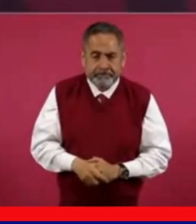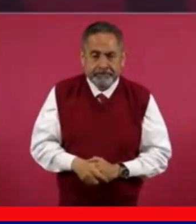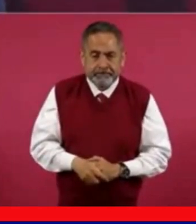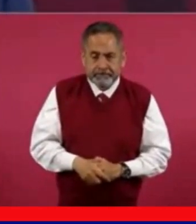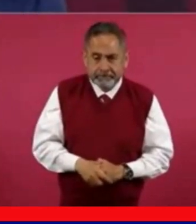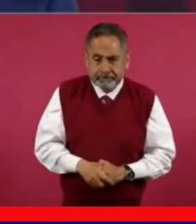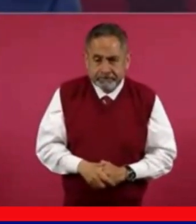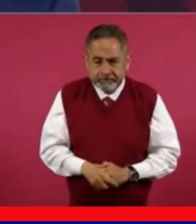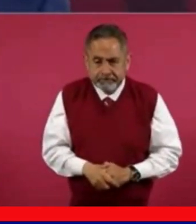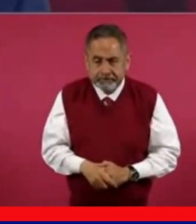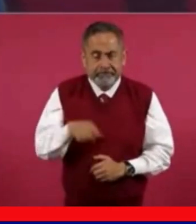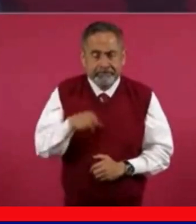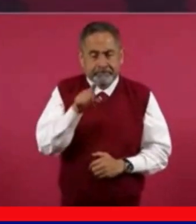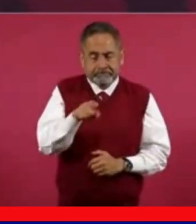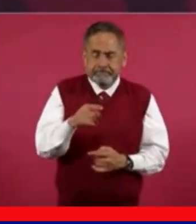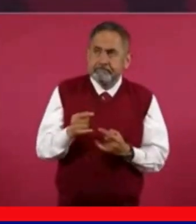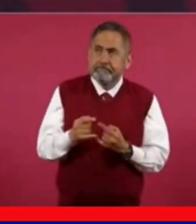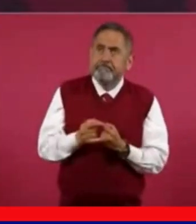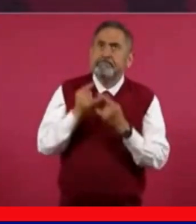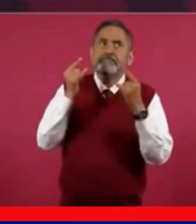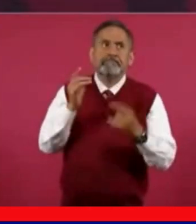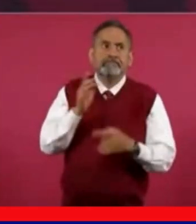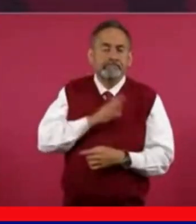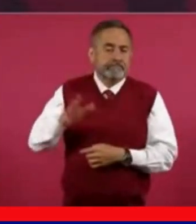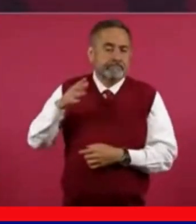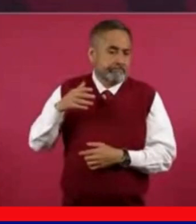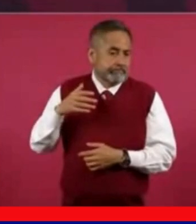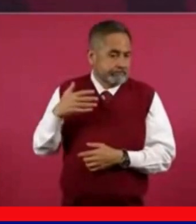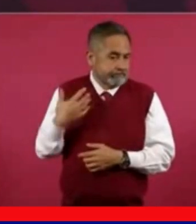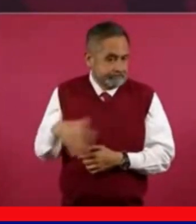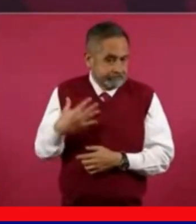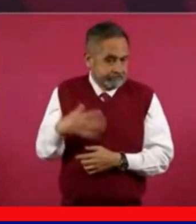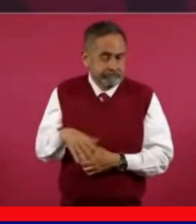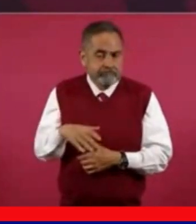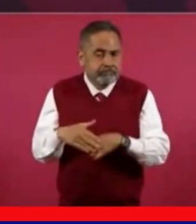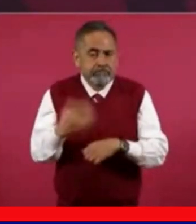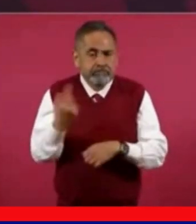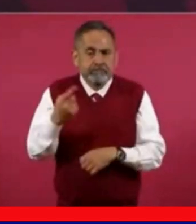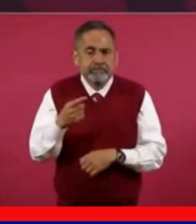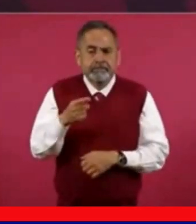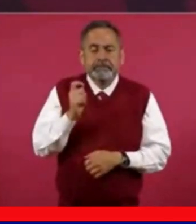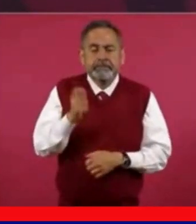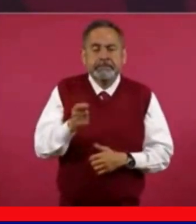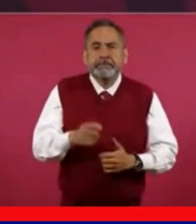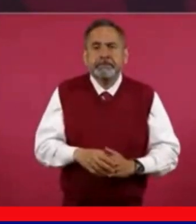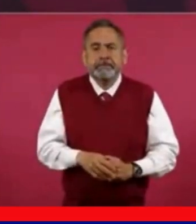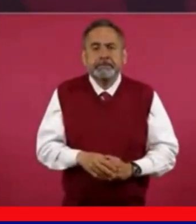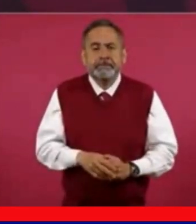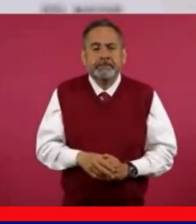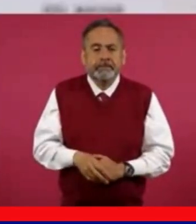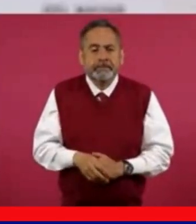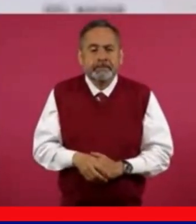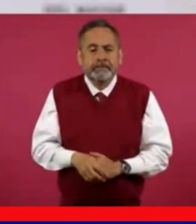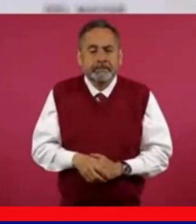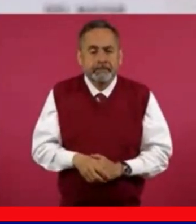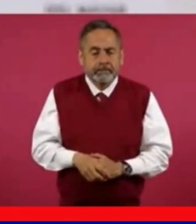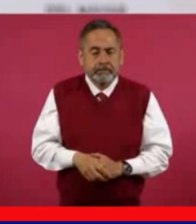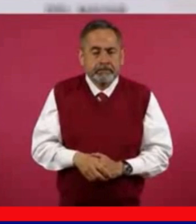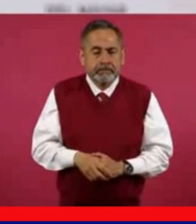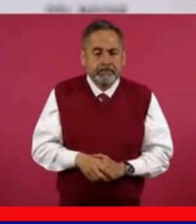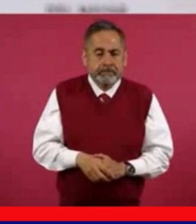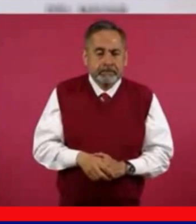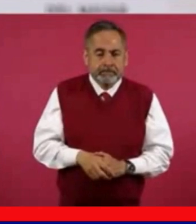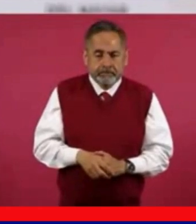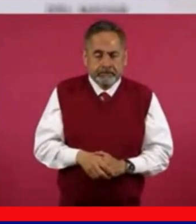INE dijo que quedará claro quién es quién el mandatario también se refirió a la reforma del poder judicial en